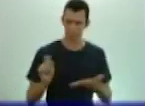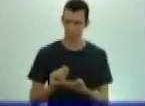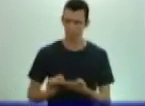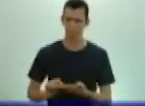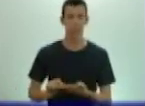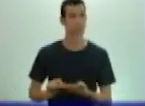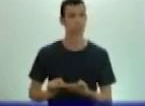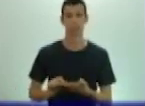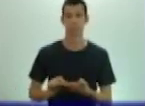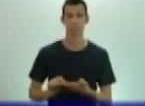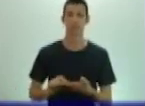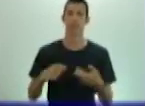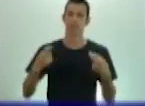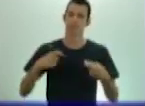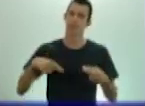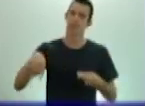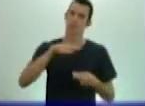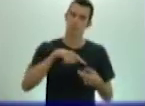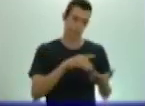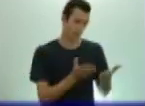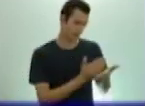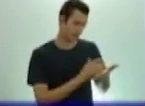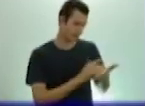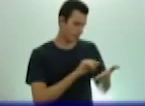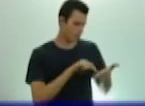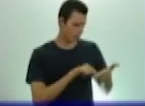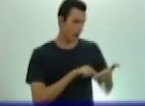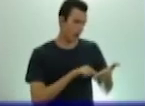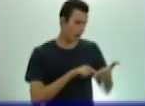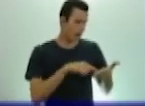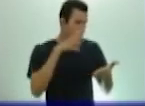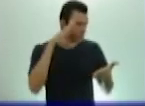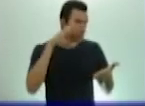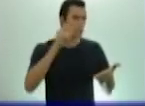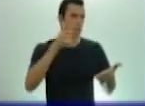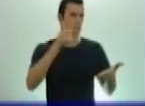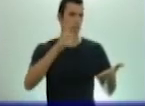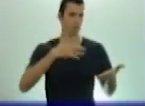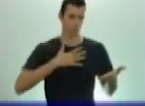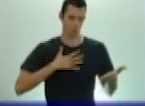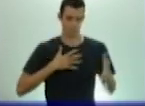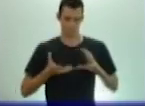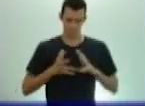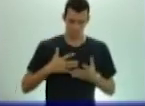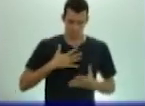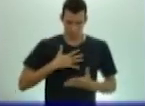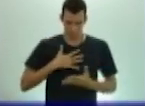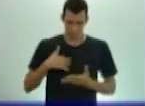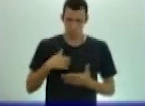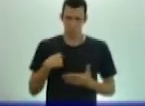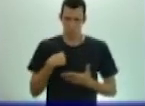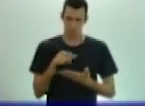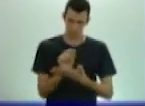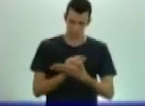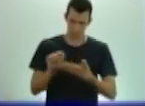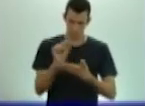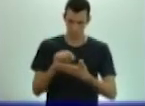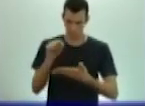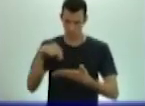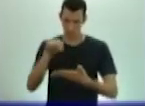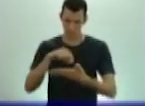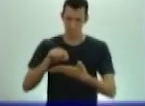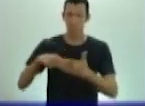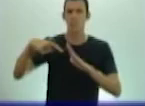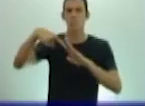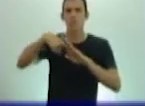la información que les brinda ese libro, puedan elaborar su propia respuesta con contenidos sólidos, con contenidos que les permitan tener después un criterio sólido